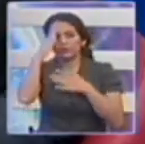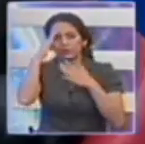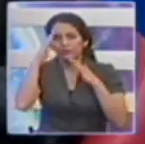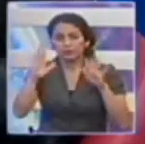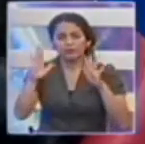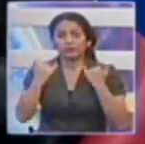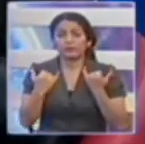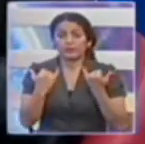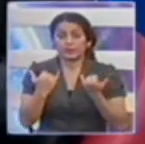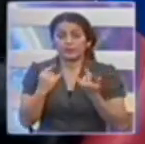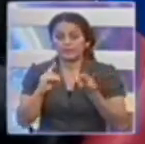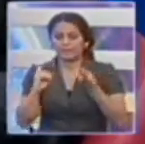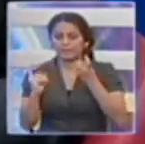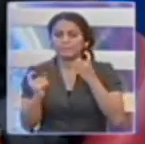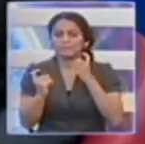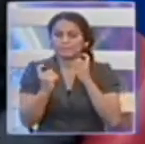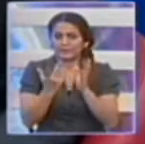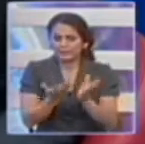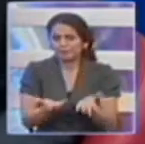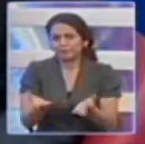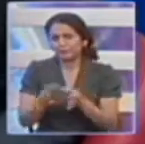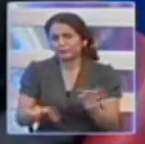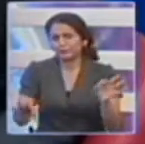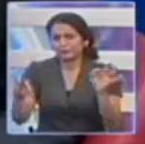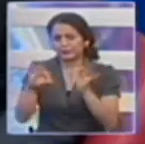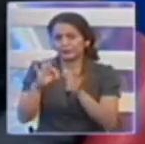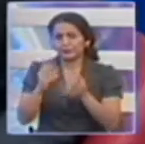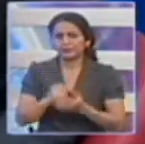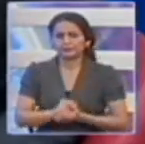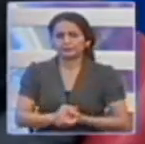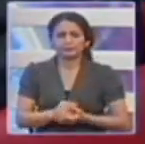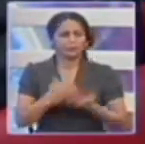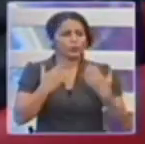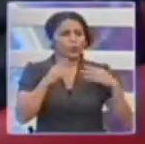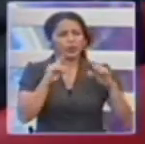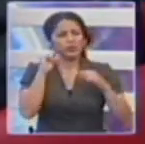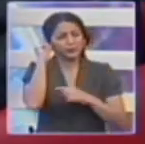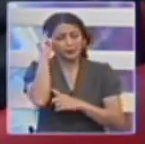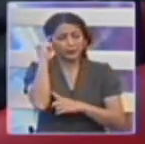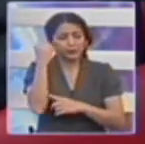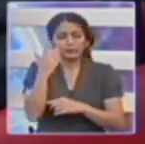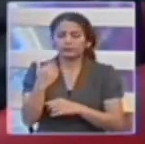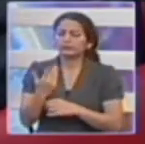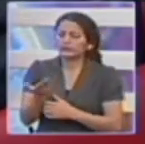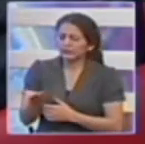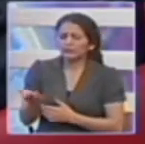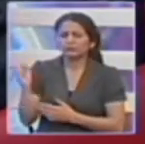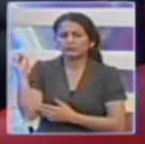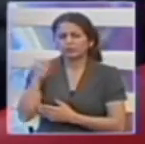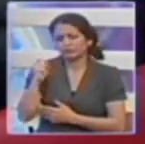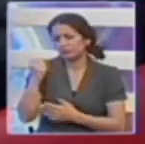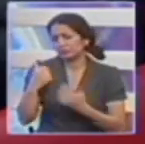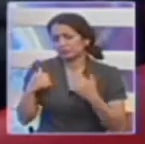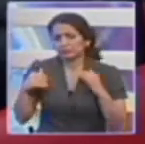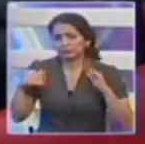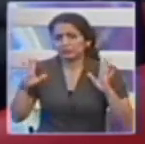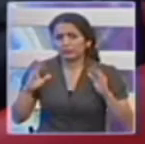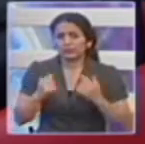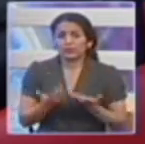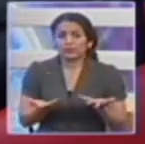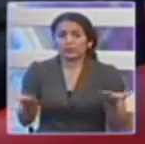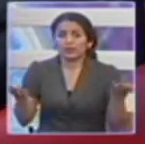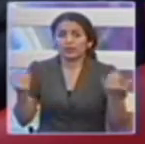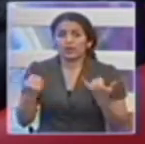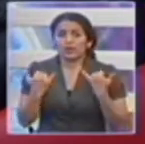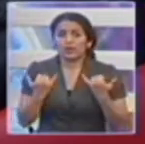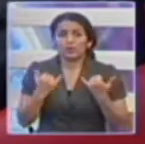una revisión y por qué no un cambio de este modelo de desarrollo económico que fuese que hemos tenido. Efectivamente, cualquiera que fuese, porque al final los problemas que aquejan a